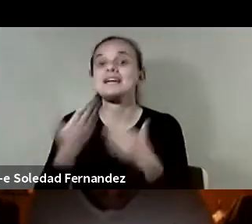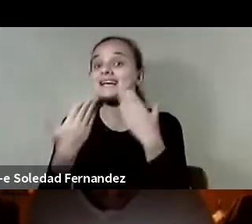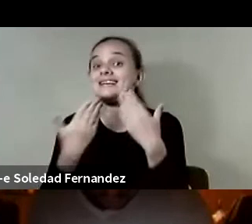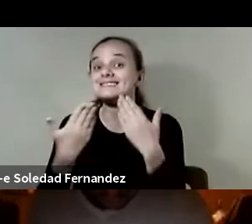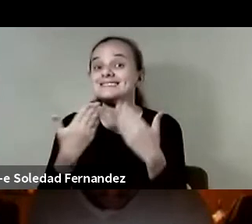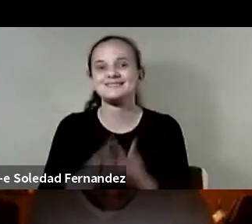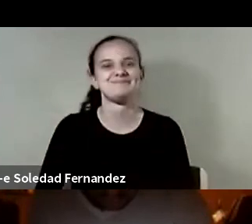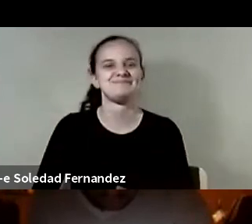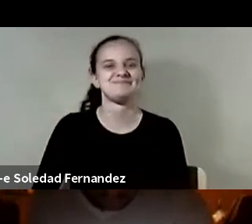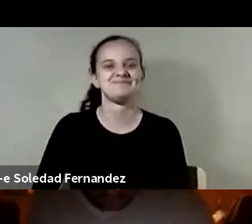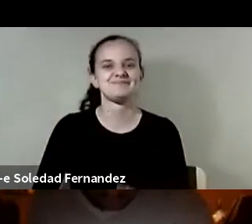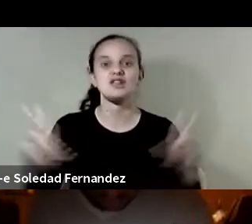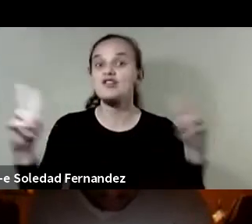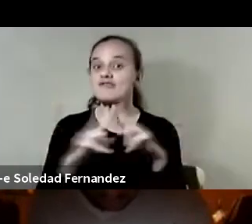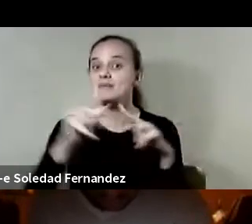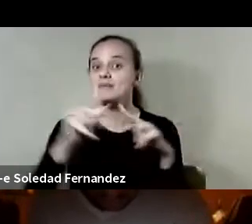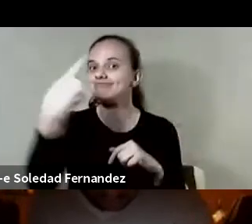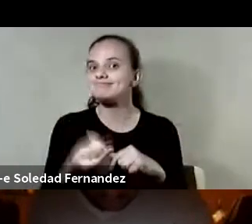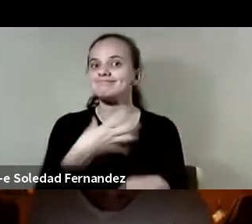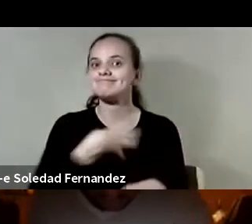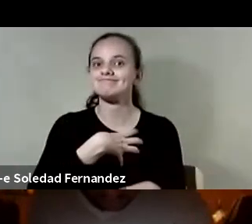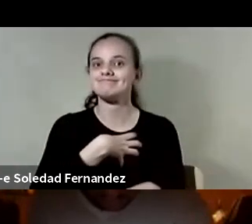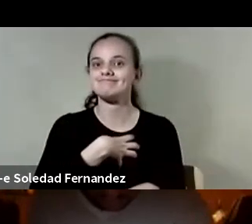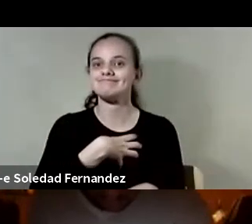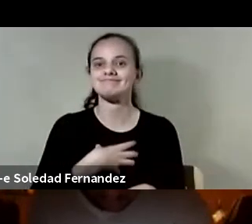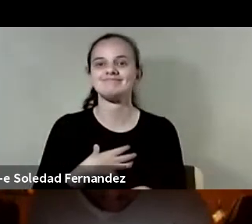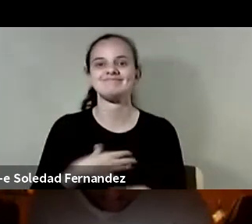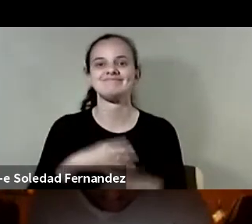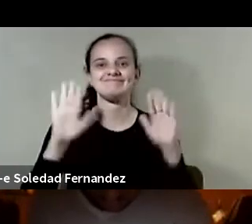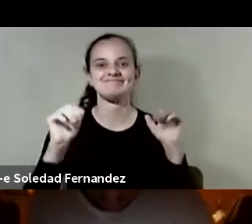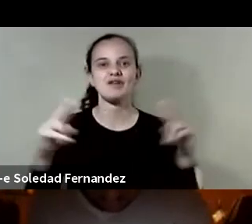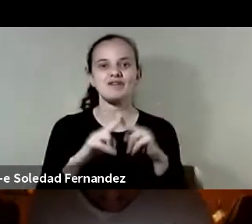nos vemos en la próxima clase. Nos vemos el viernes. Chau, chau.